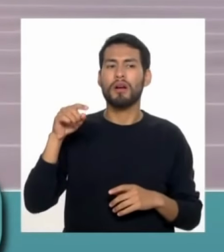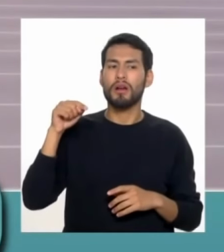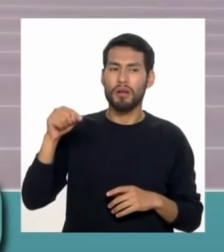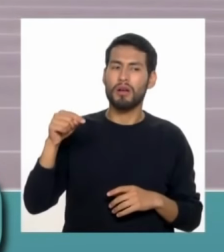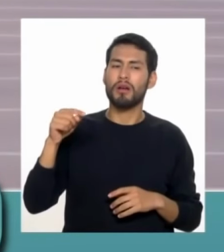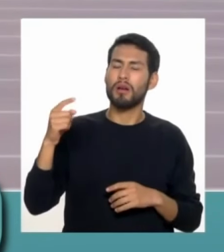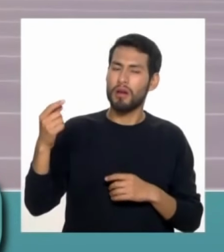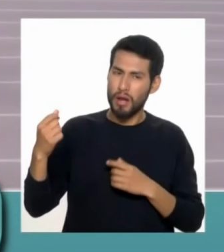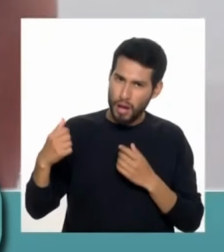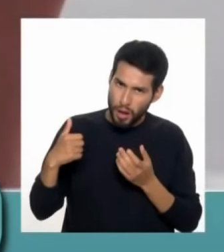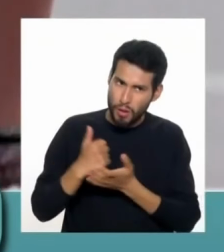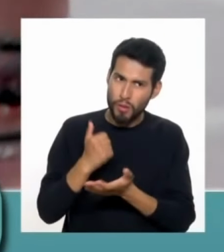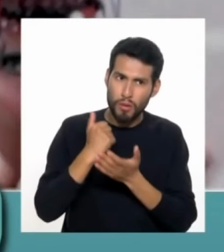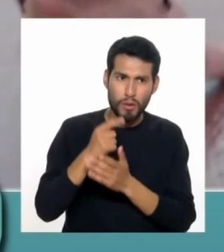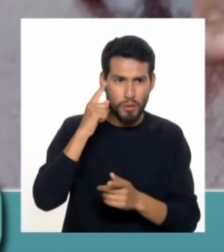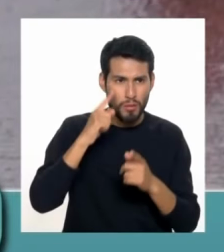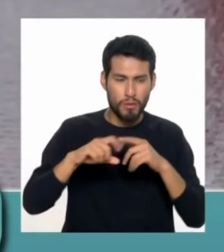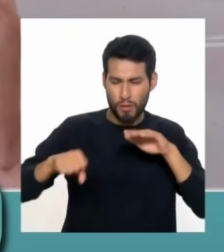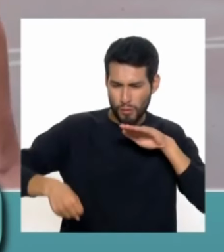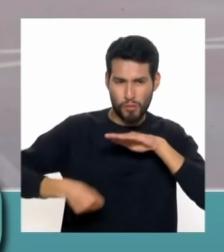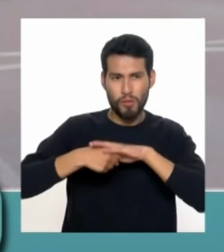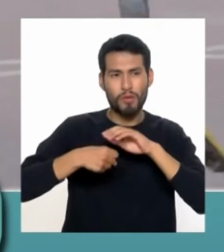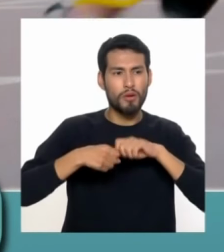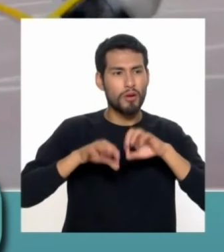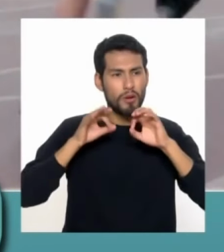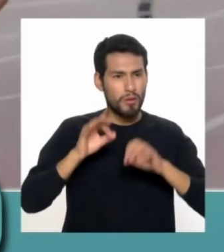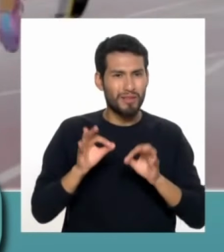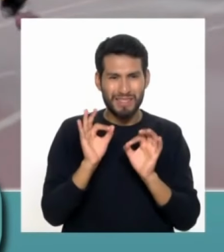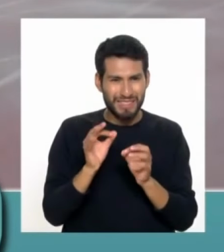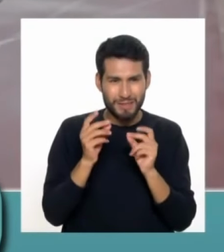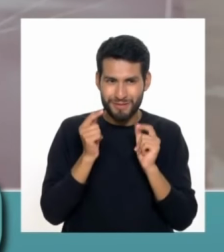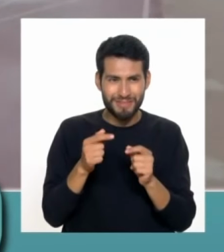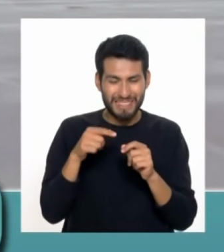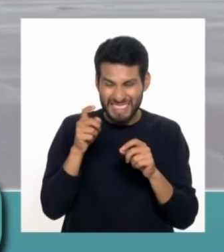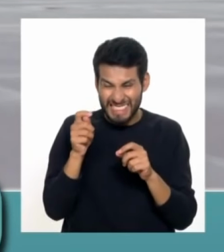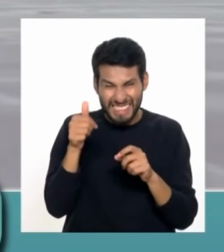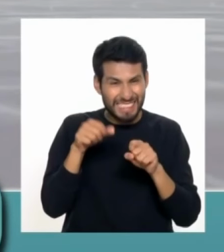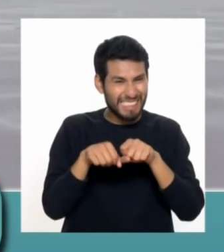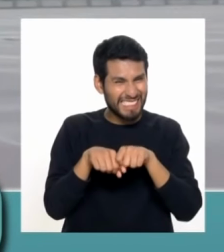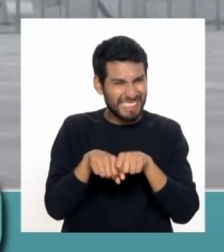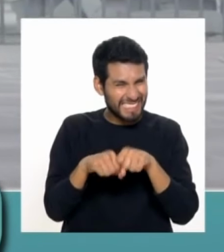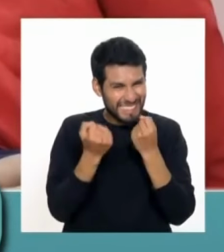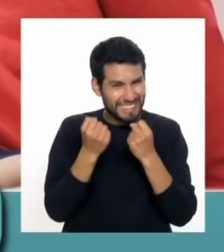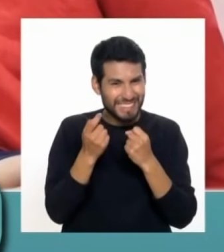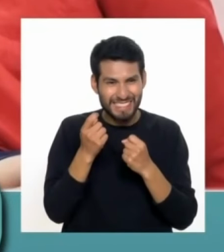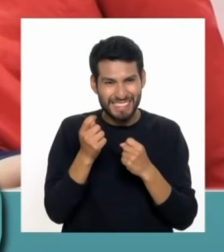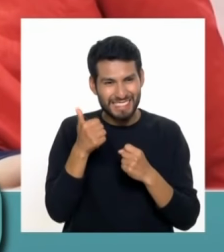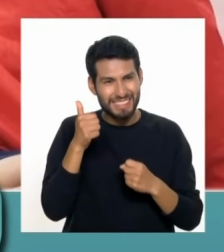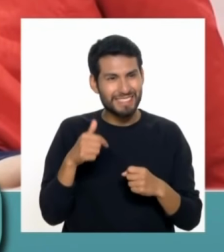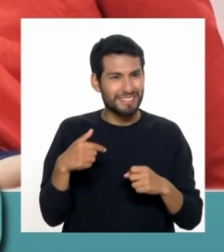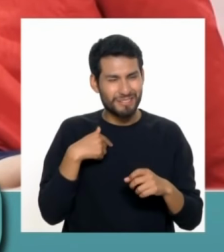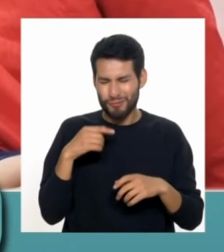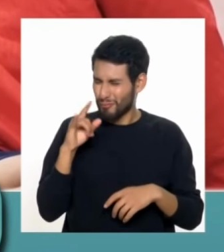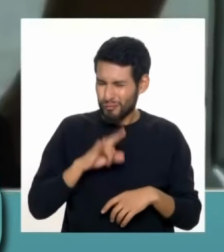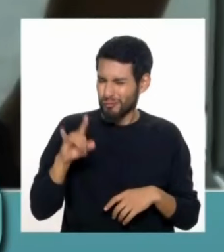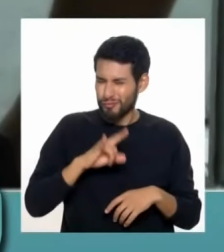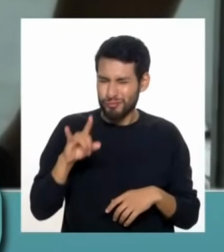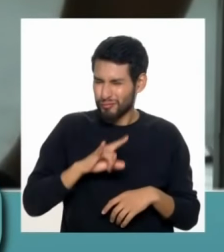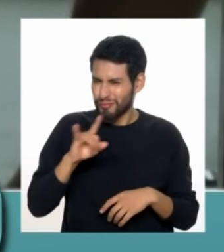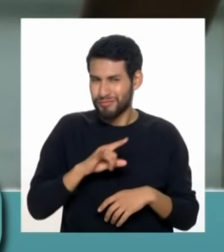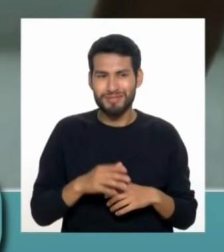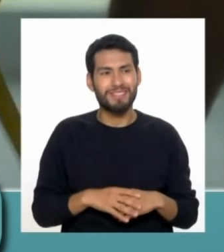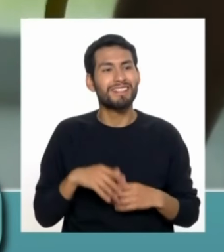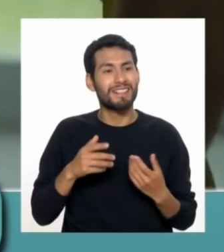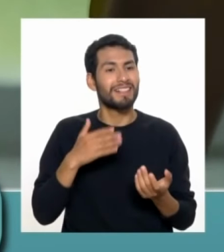ahí hincando por el tema de la prótesis, que está a nada de romperse, mi hermano. Está a nada de romperse, la verdad.